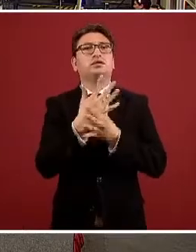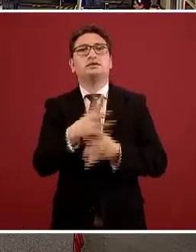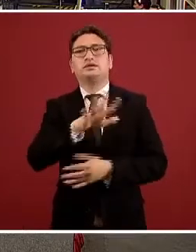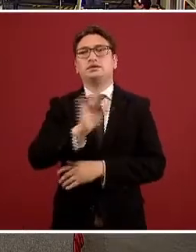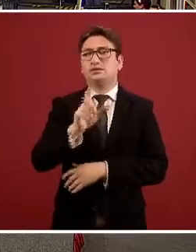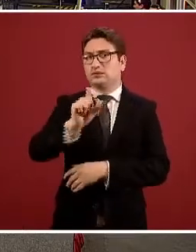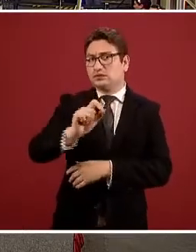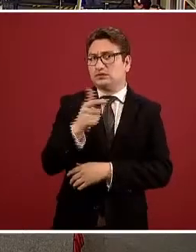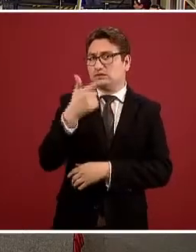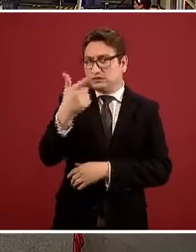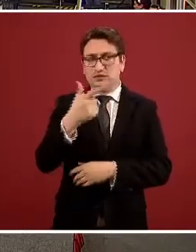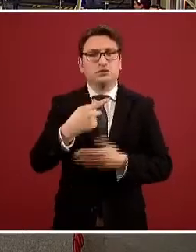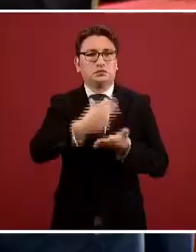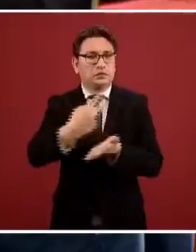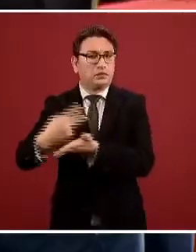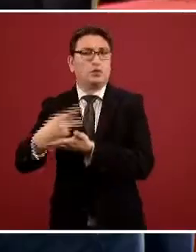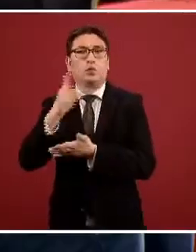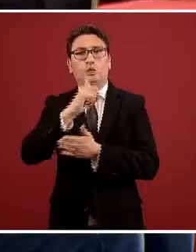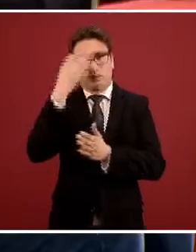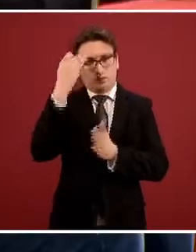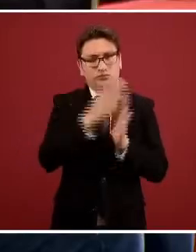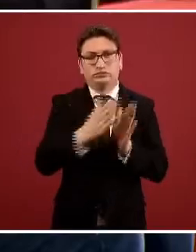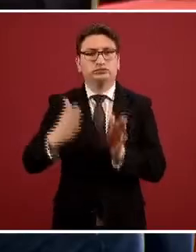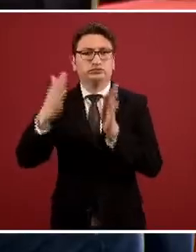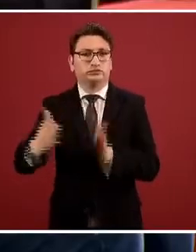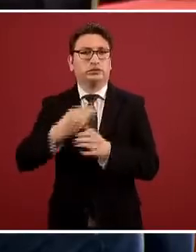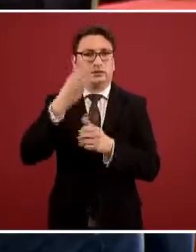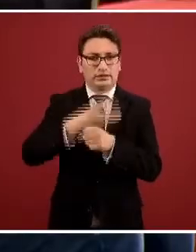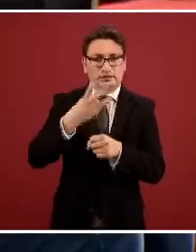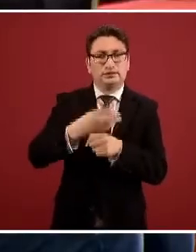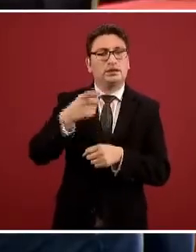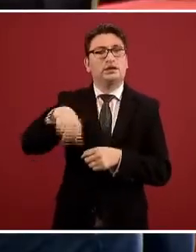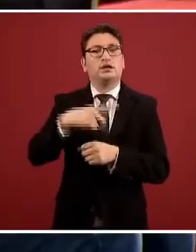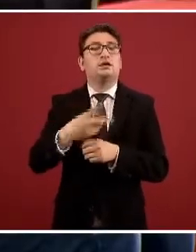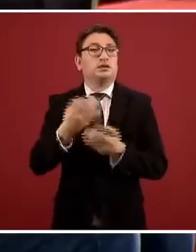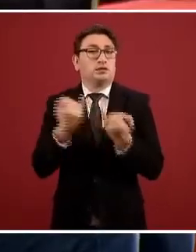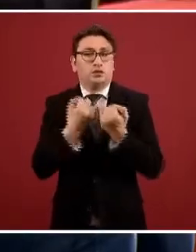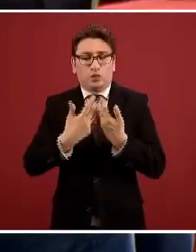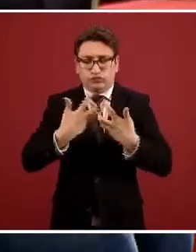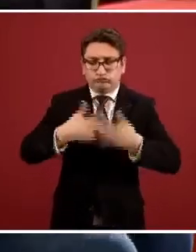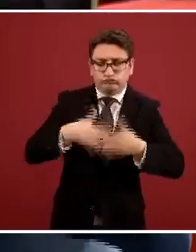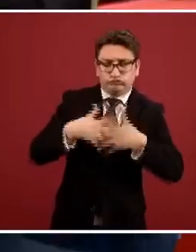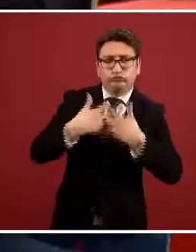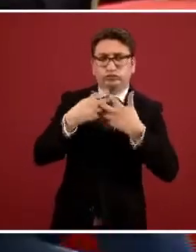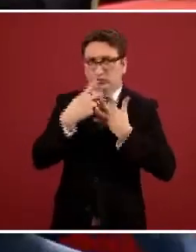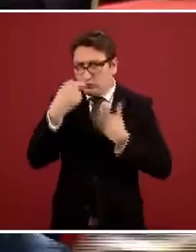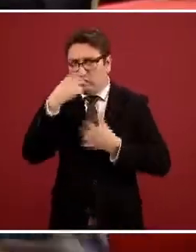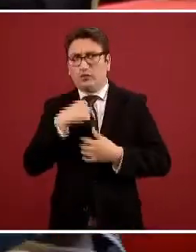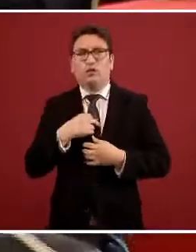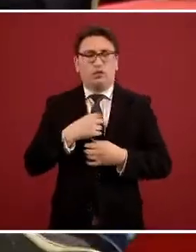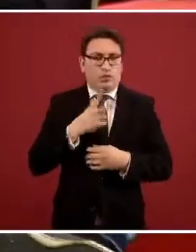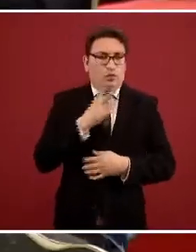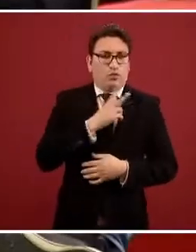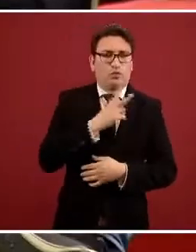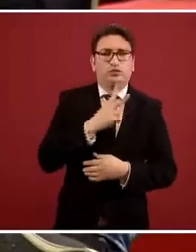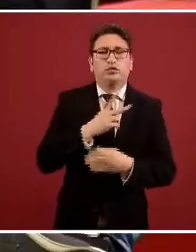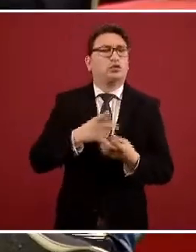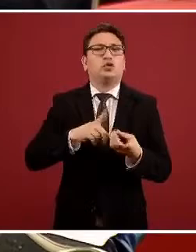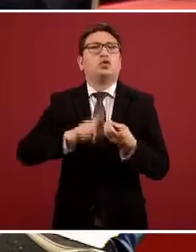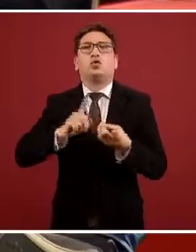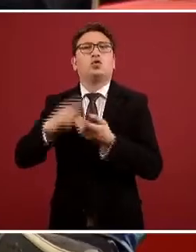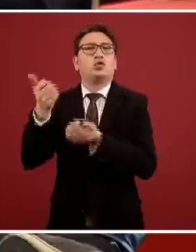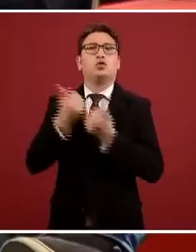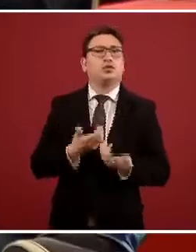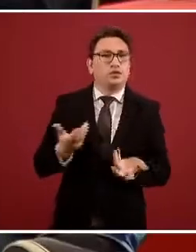más, entiendo, para la fase 3, y ventiladores. Quiero saber de dónde llegan los ventiladores y si son correctos